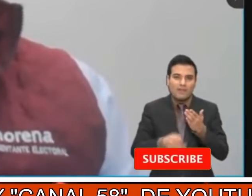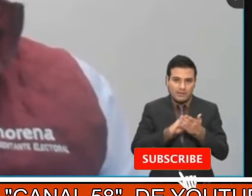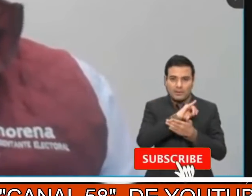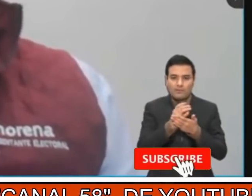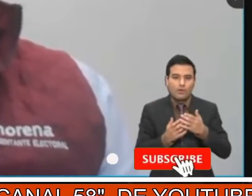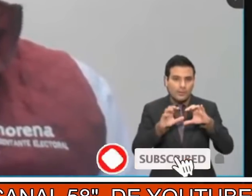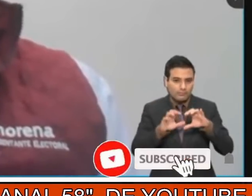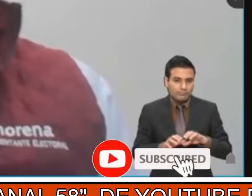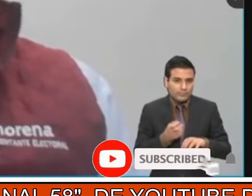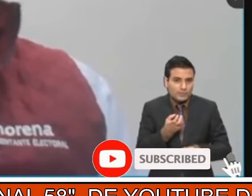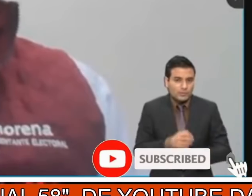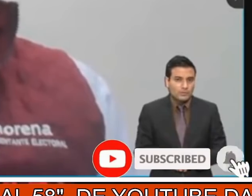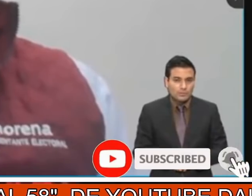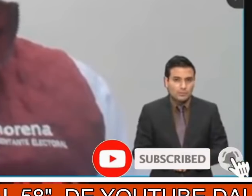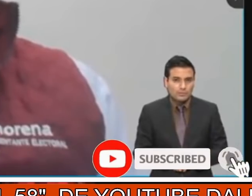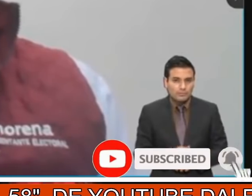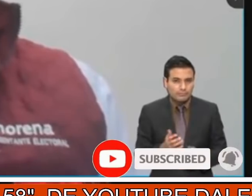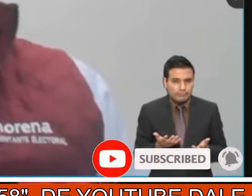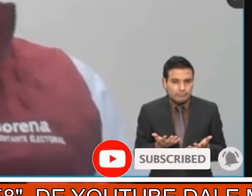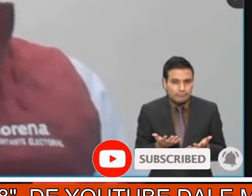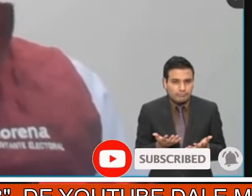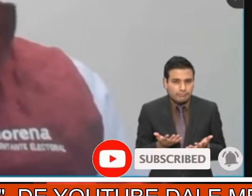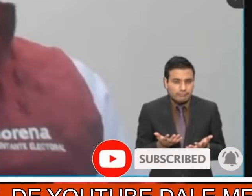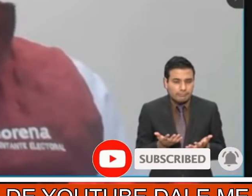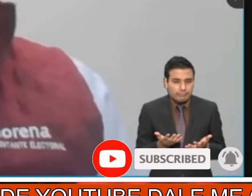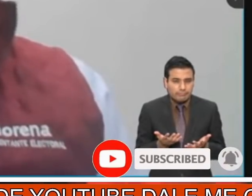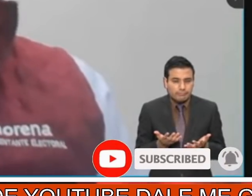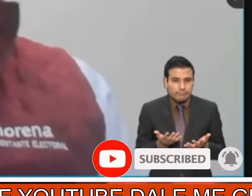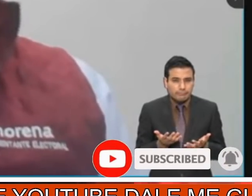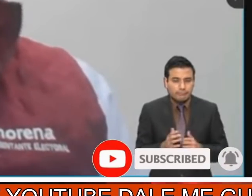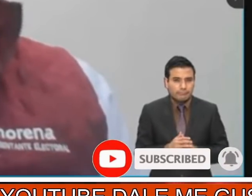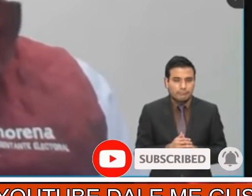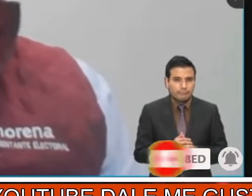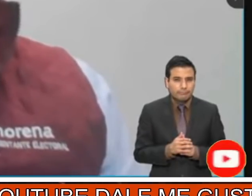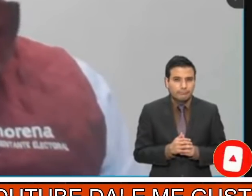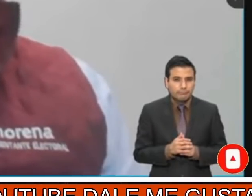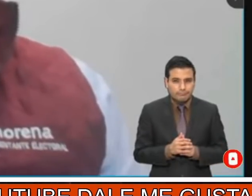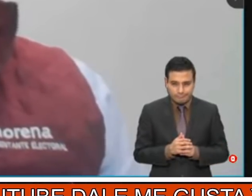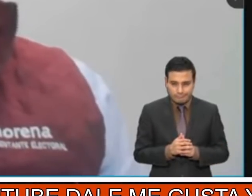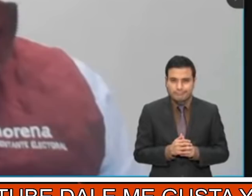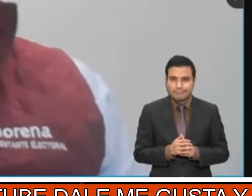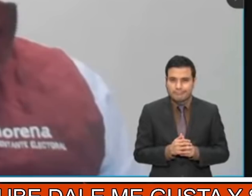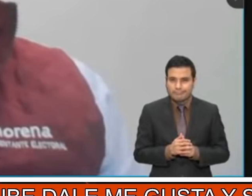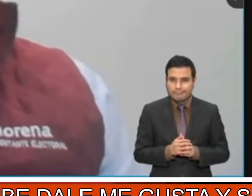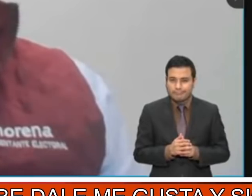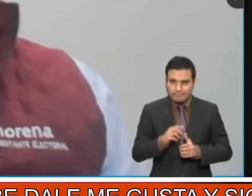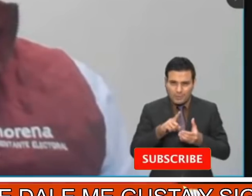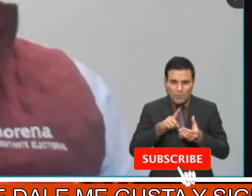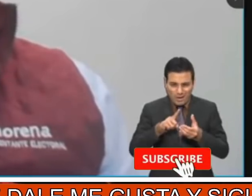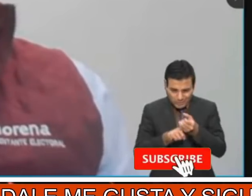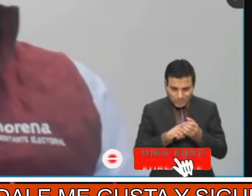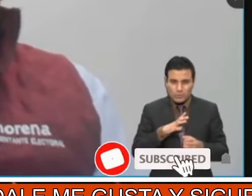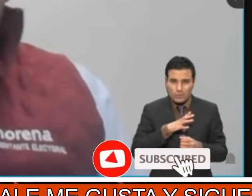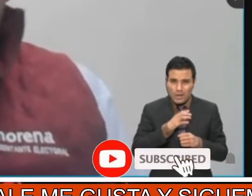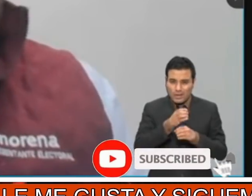informe, cuando es evidente que sobre este subyacen los demás hechos por los